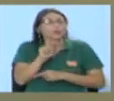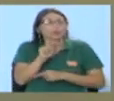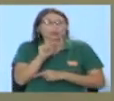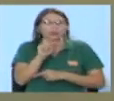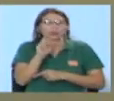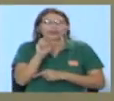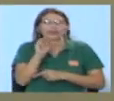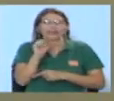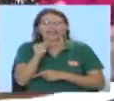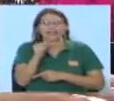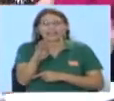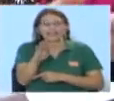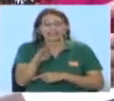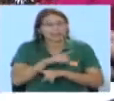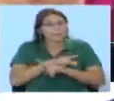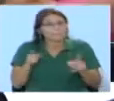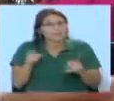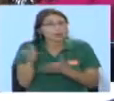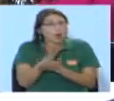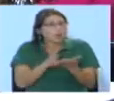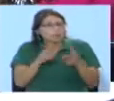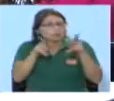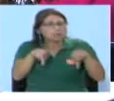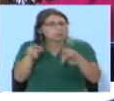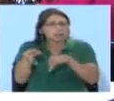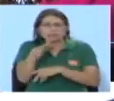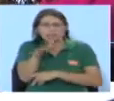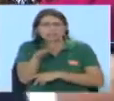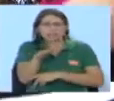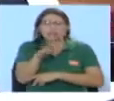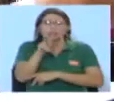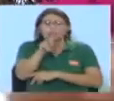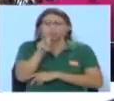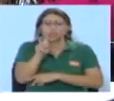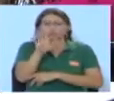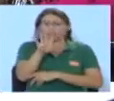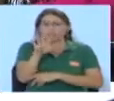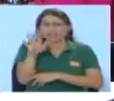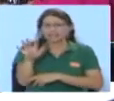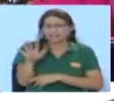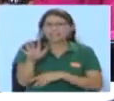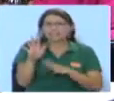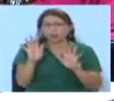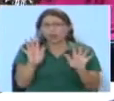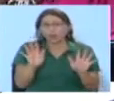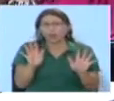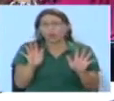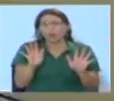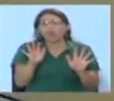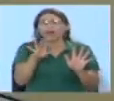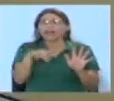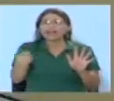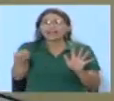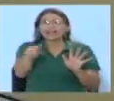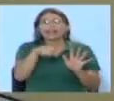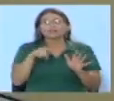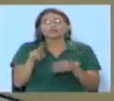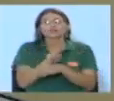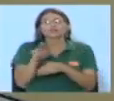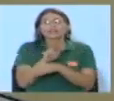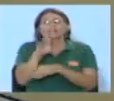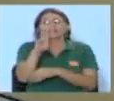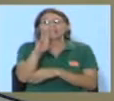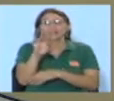usuarios, parece que son cerca de 255, por ejemplo, que son los que están al otro extremo, que consumen 700